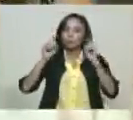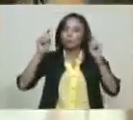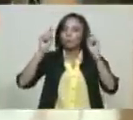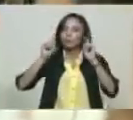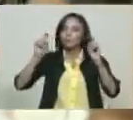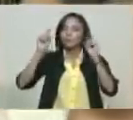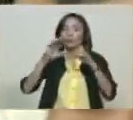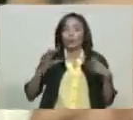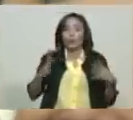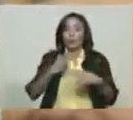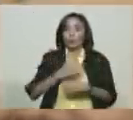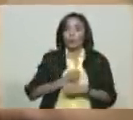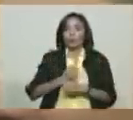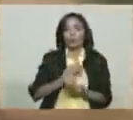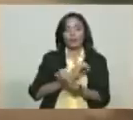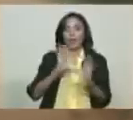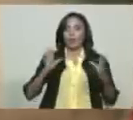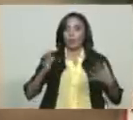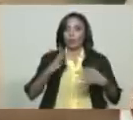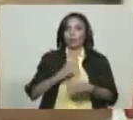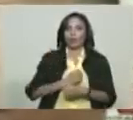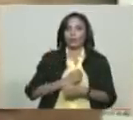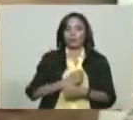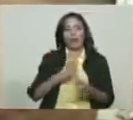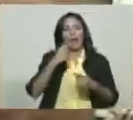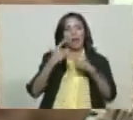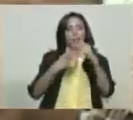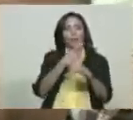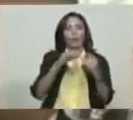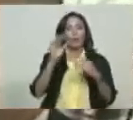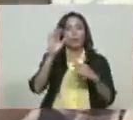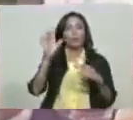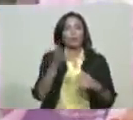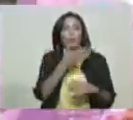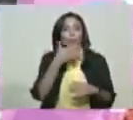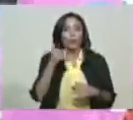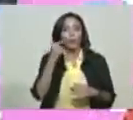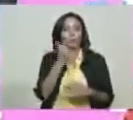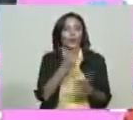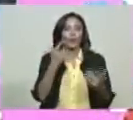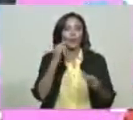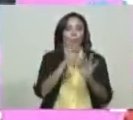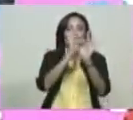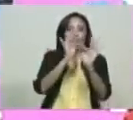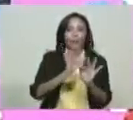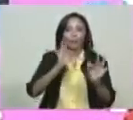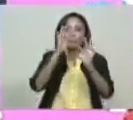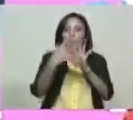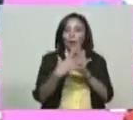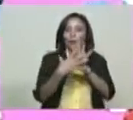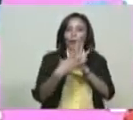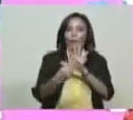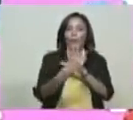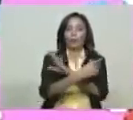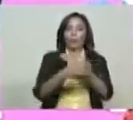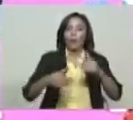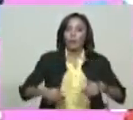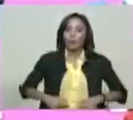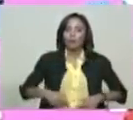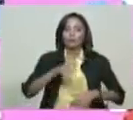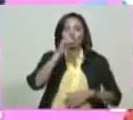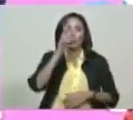y confiar en la cosecha, confiar en lo que surge del esfuerzo